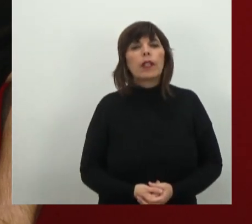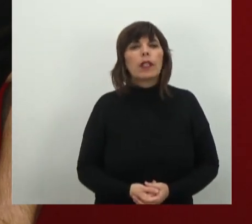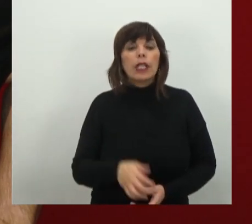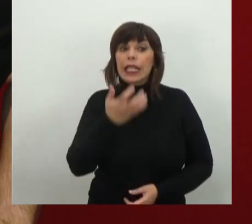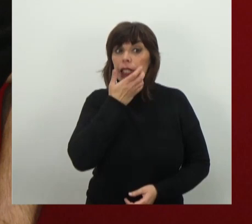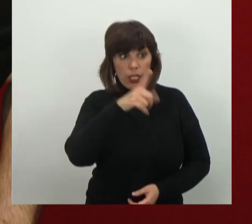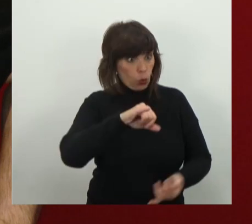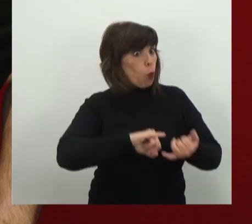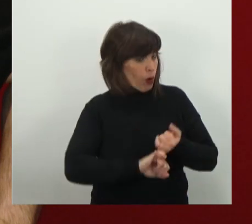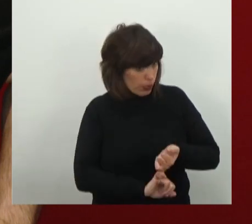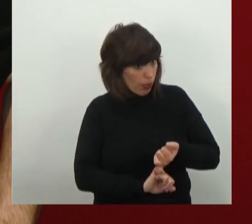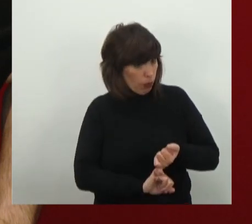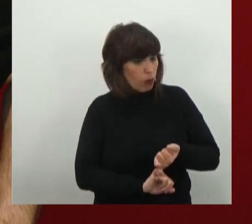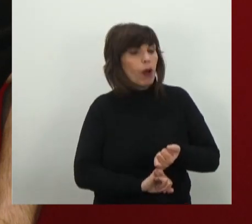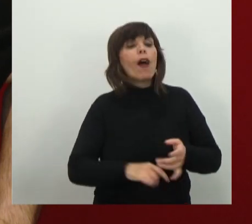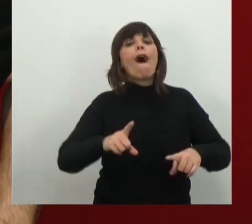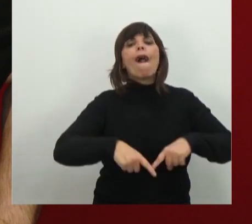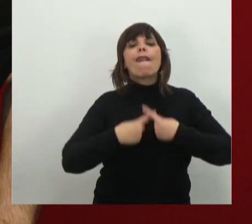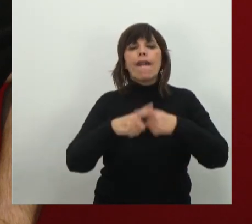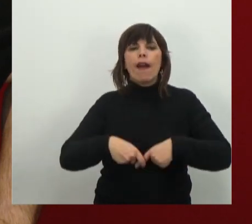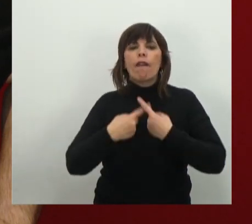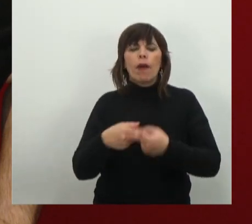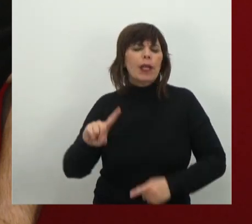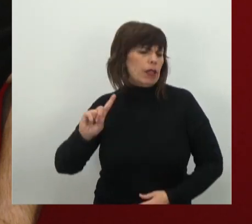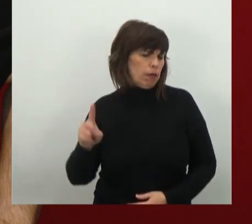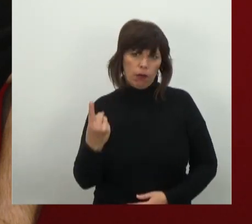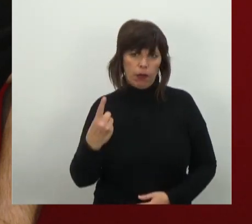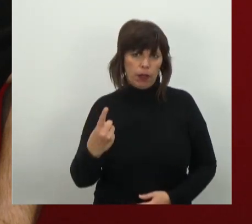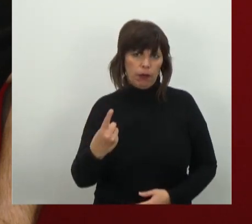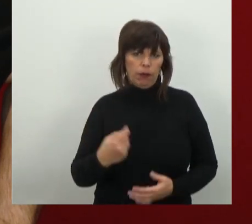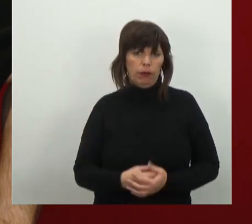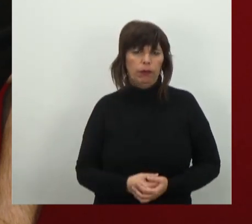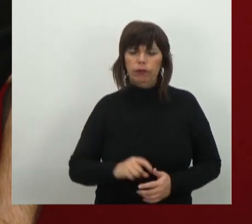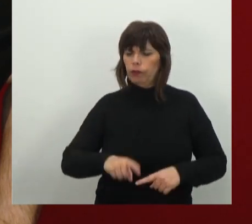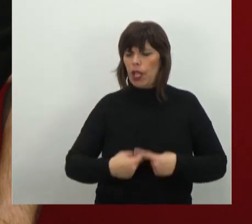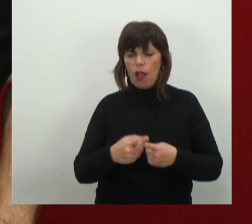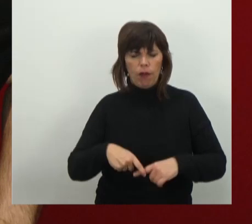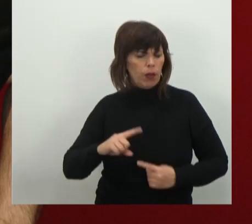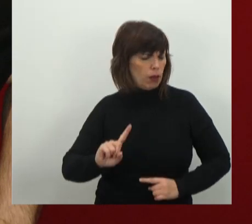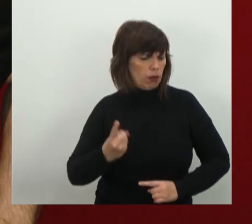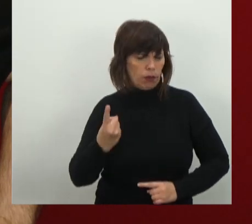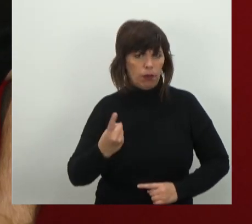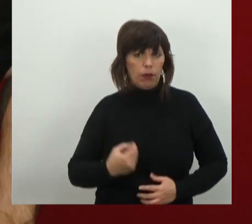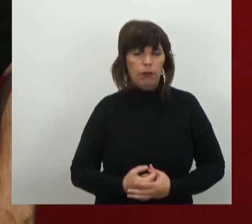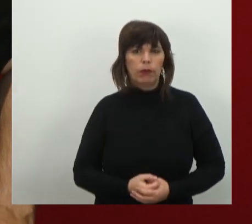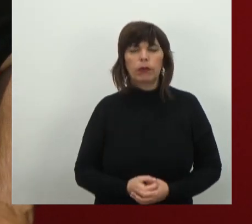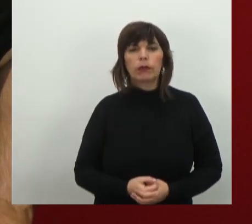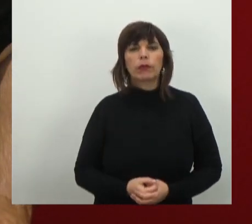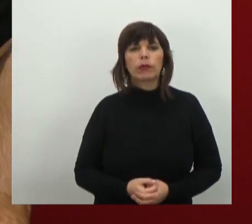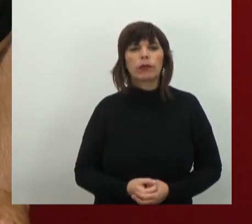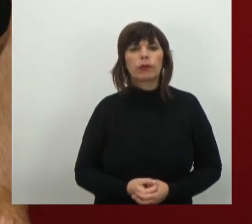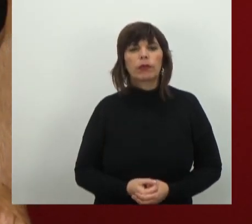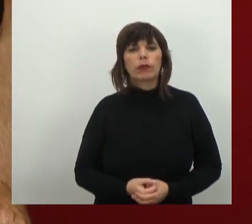preocúpate primero por tu familia. Primero. Primeramente tu familia.